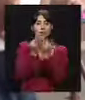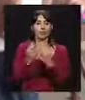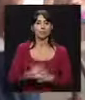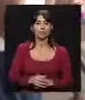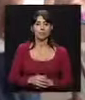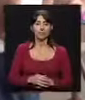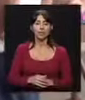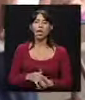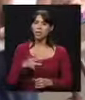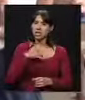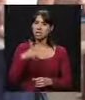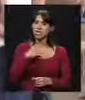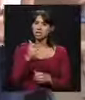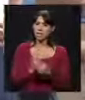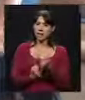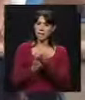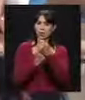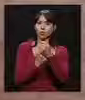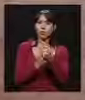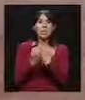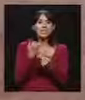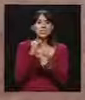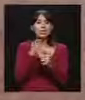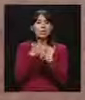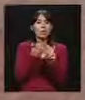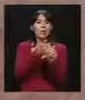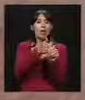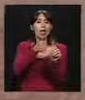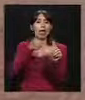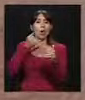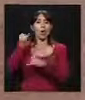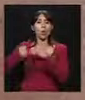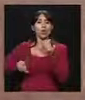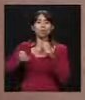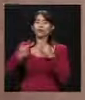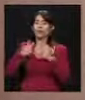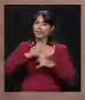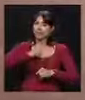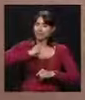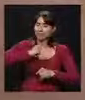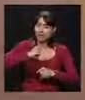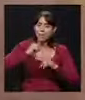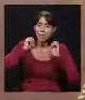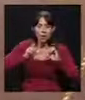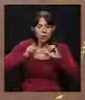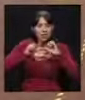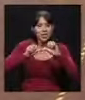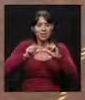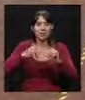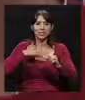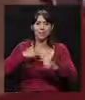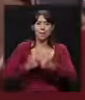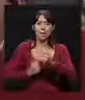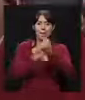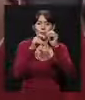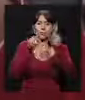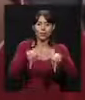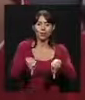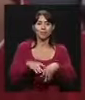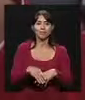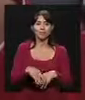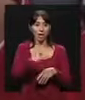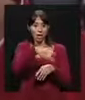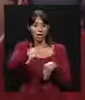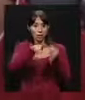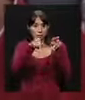del goalball el único deporte paralímpico creado para personas con alguna discapacidad visual el deporte nace poco después de la